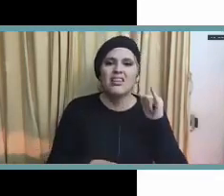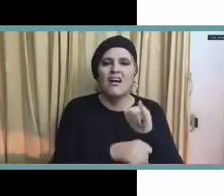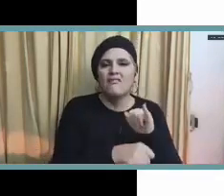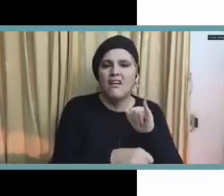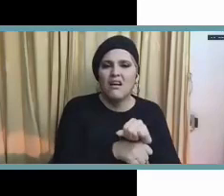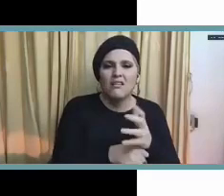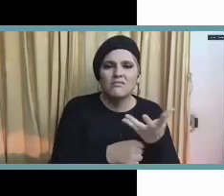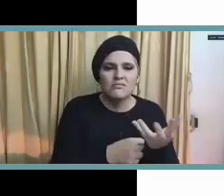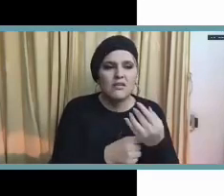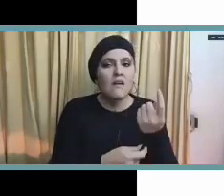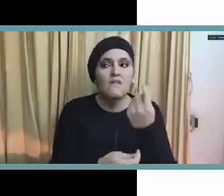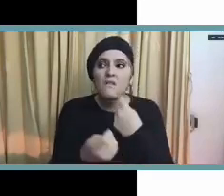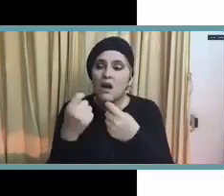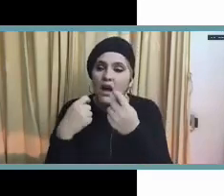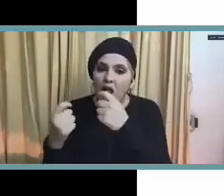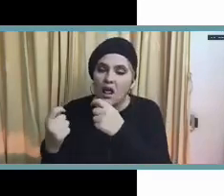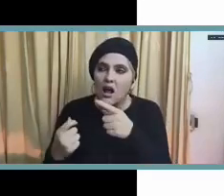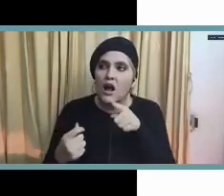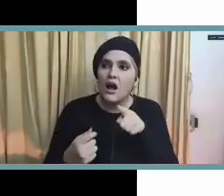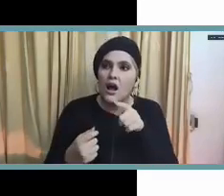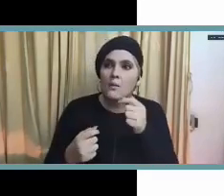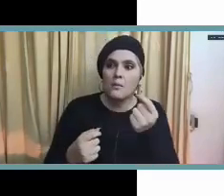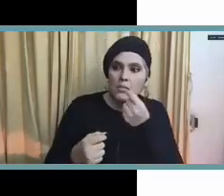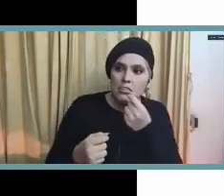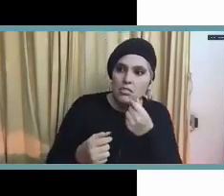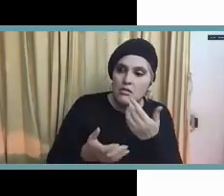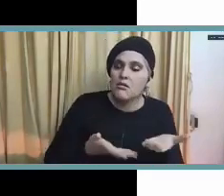este placebo, venden esta mentira.